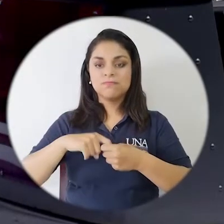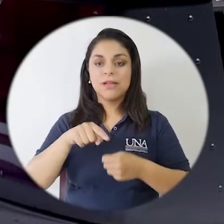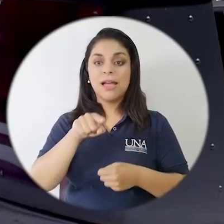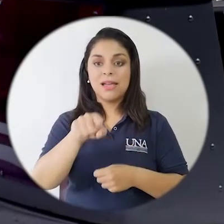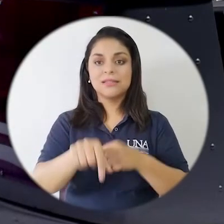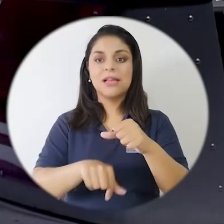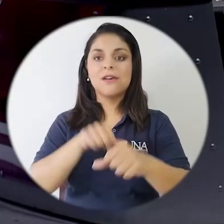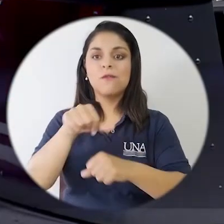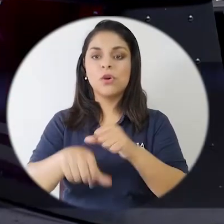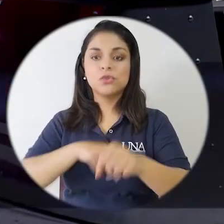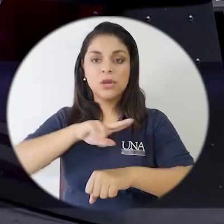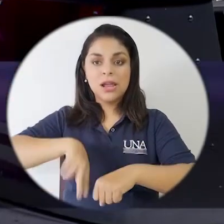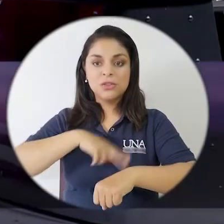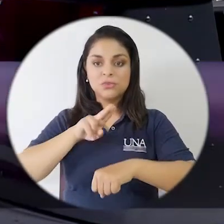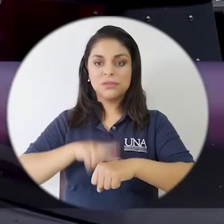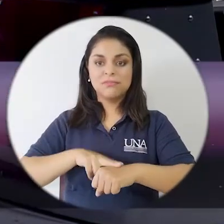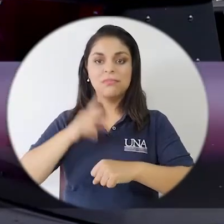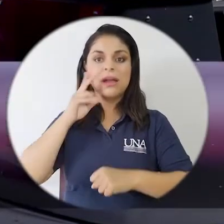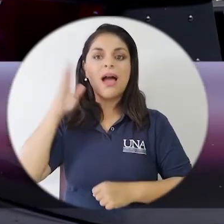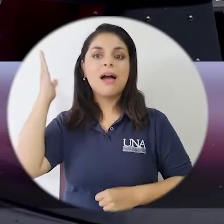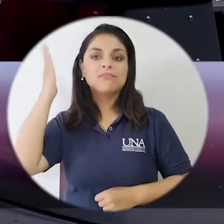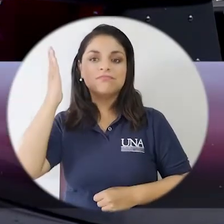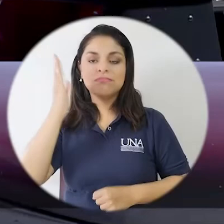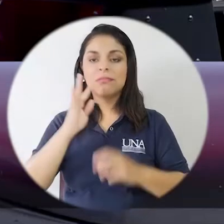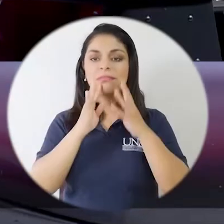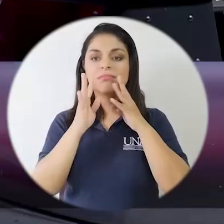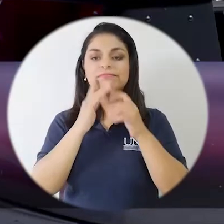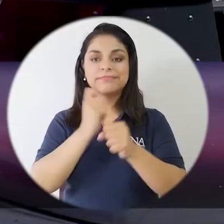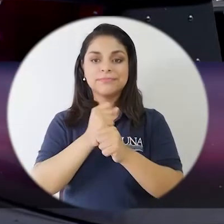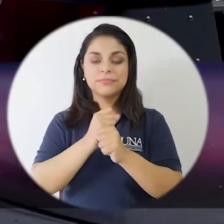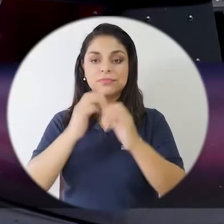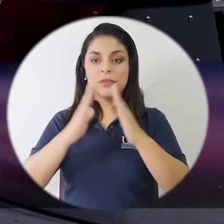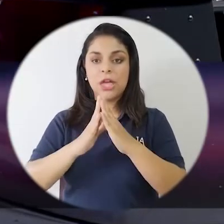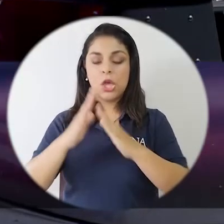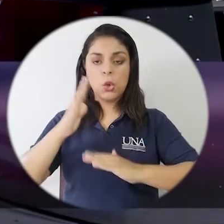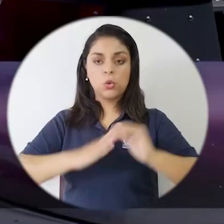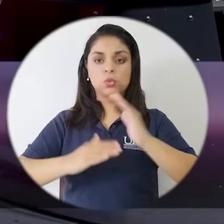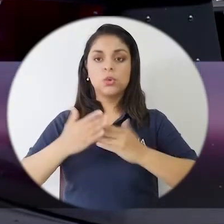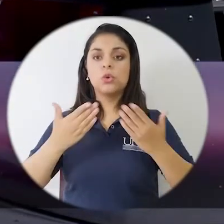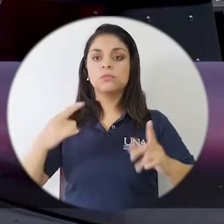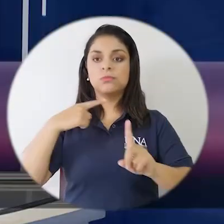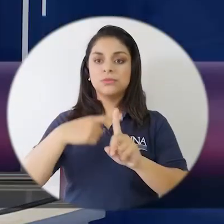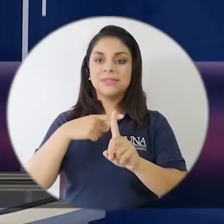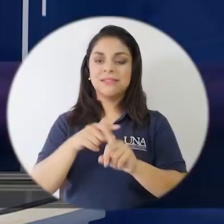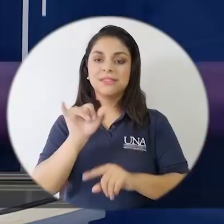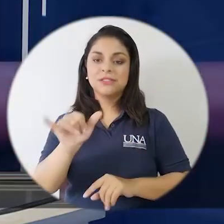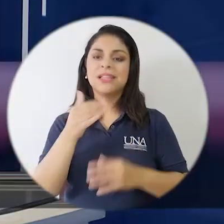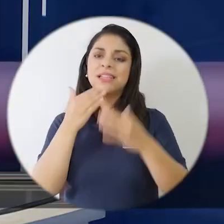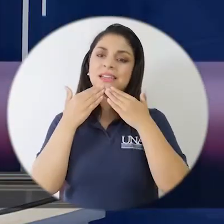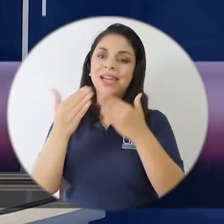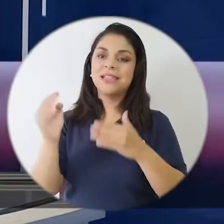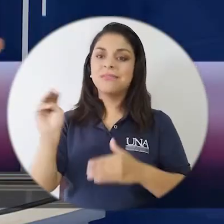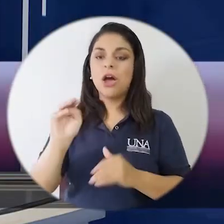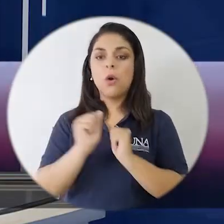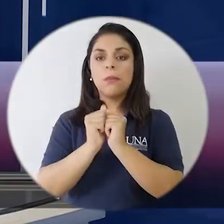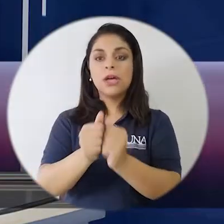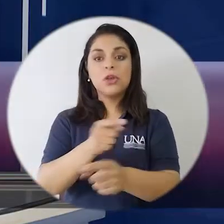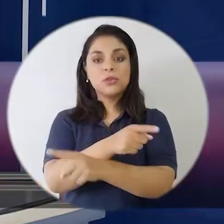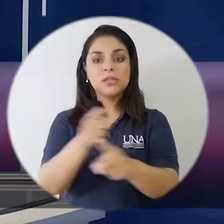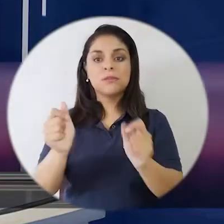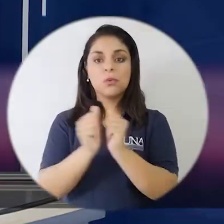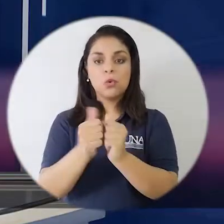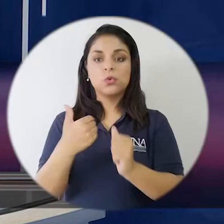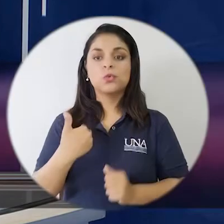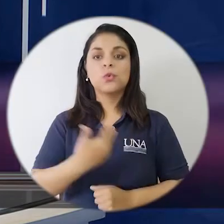a este esfuerzo nacional por hablar de teletrabajo y por construir cosas positivas en ese sentido. Muchas gracias, Marley,